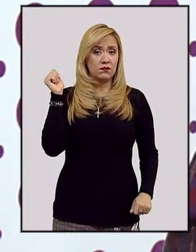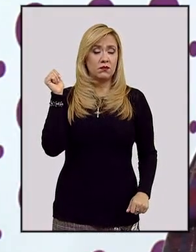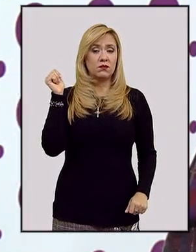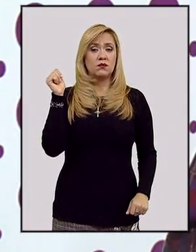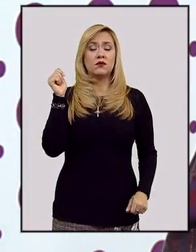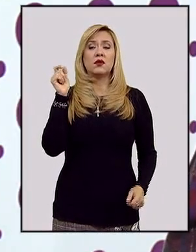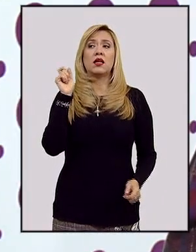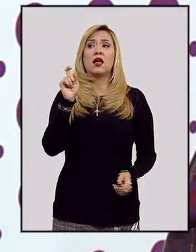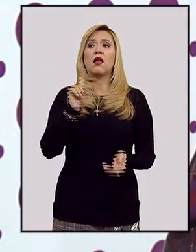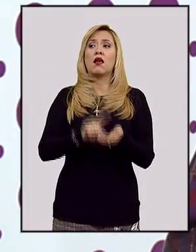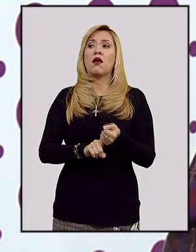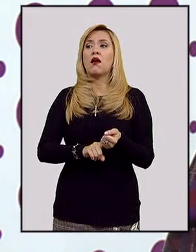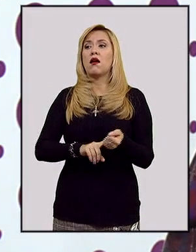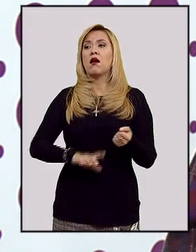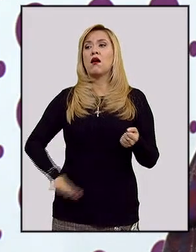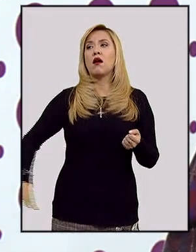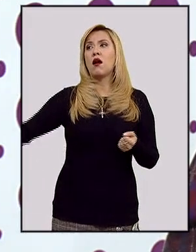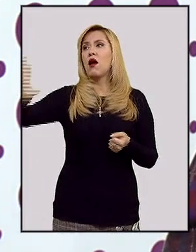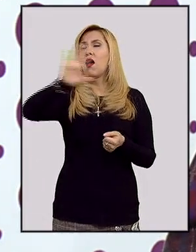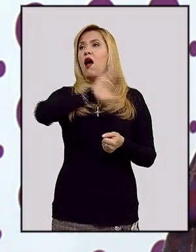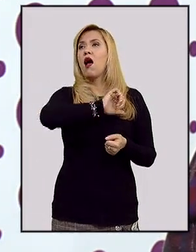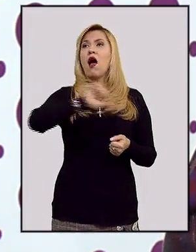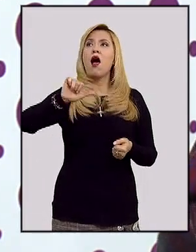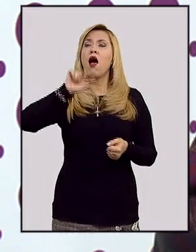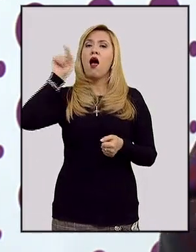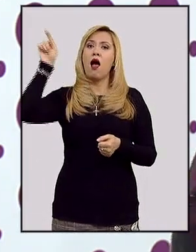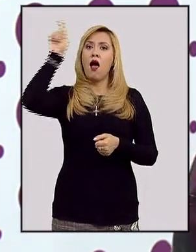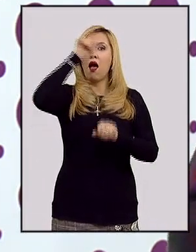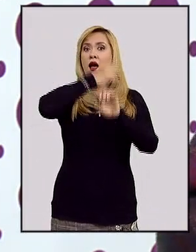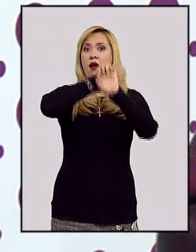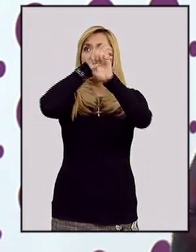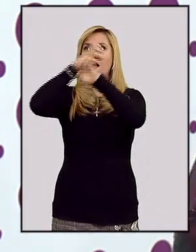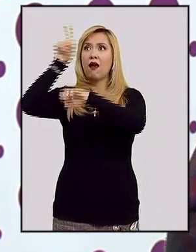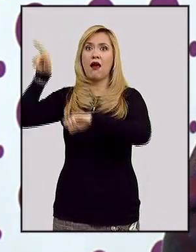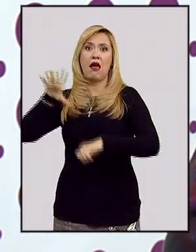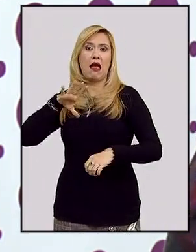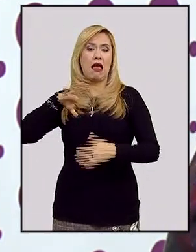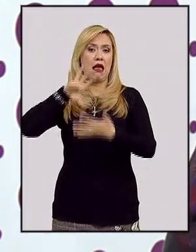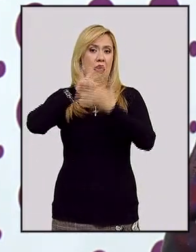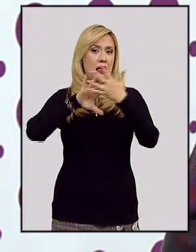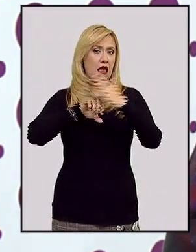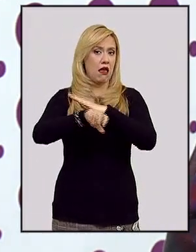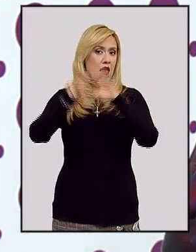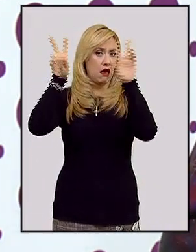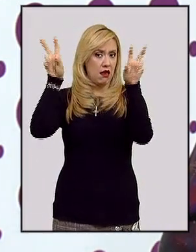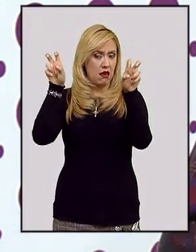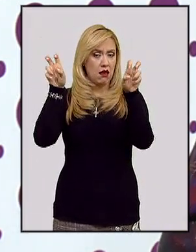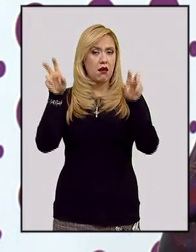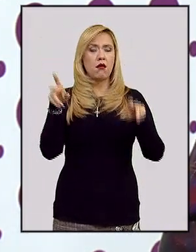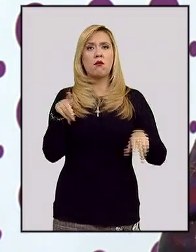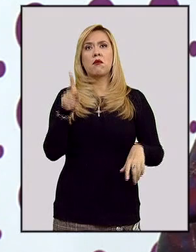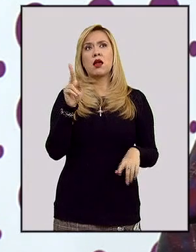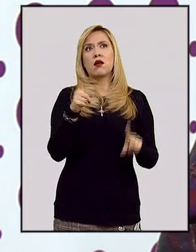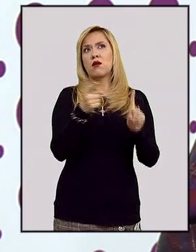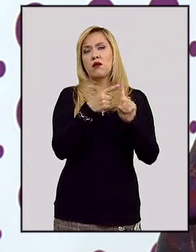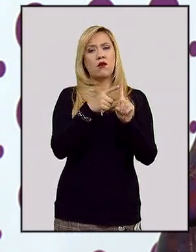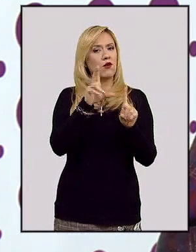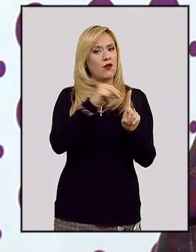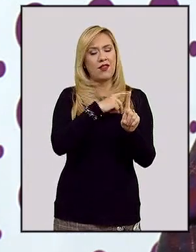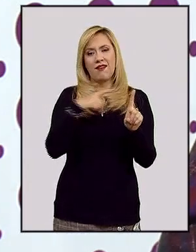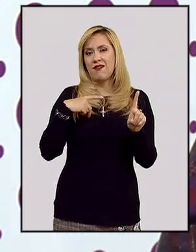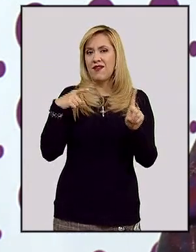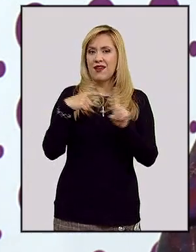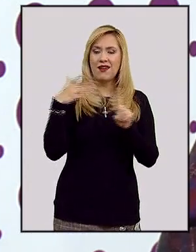son pocos los estados que tienen el tipo penal, que bueno, ese ya es otro tema, y que no debe de ser la opción número uno,